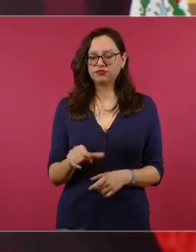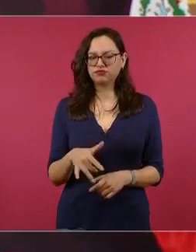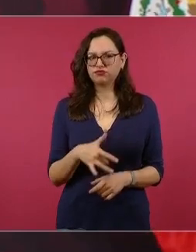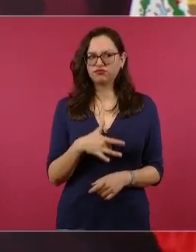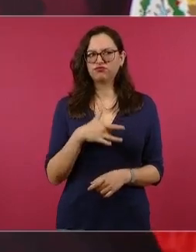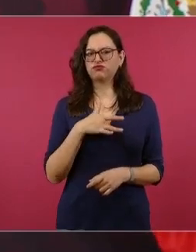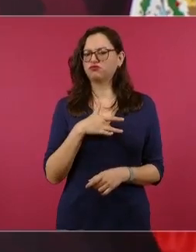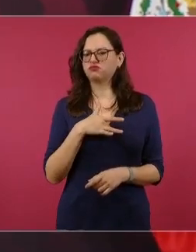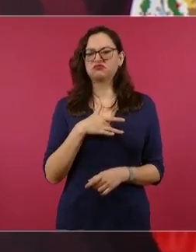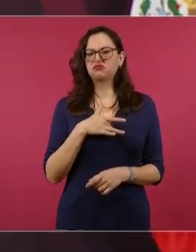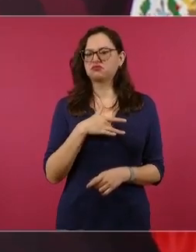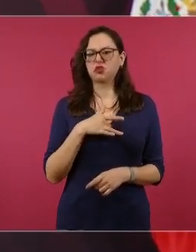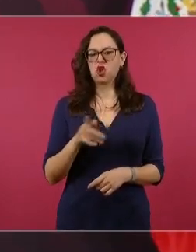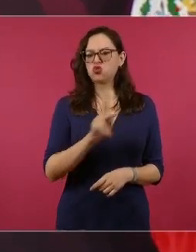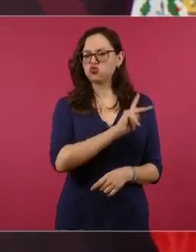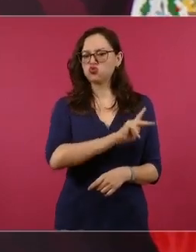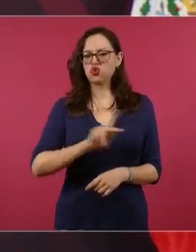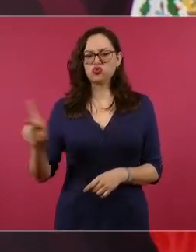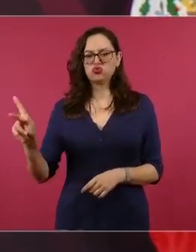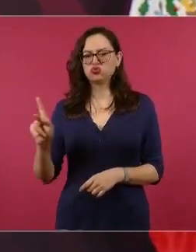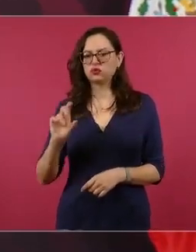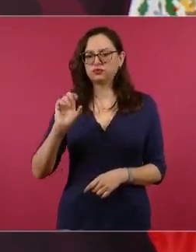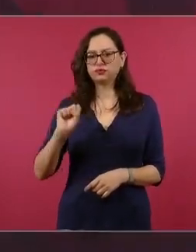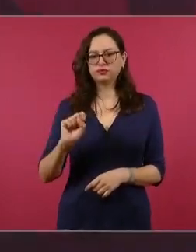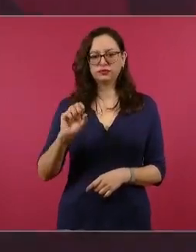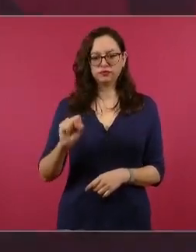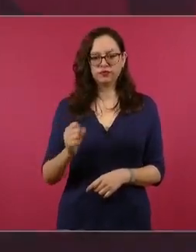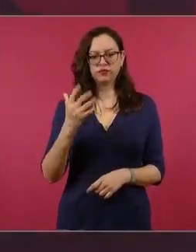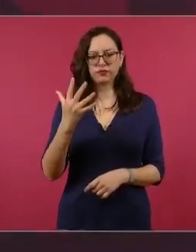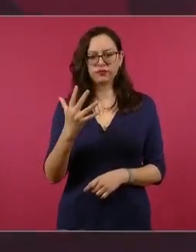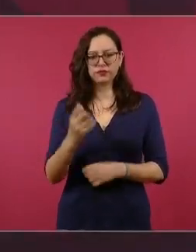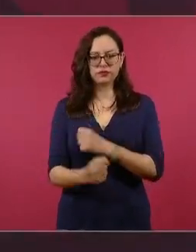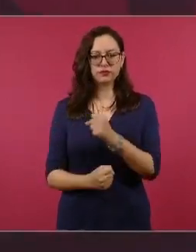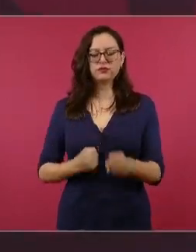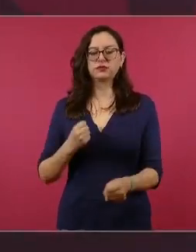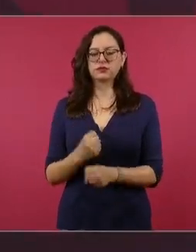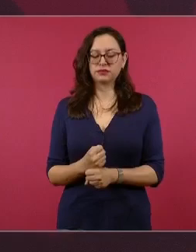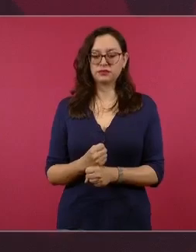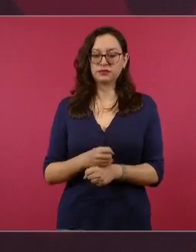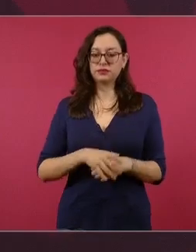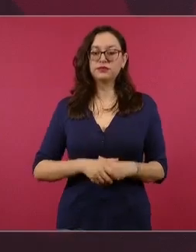decidió que fuese 65 para todos.